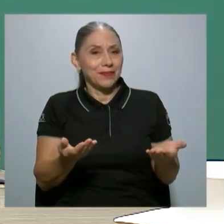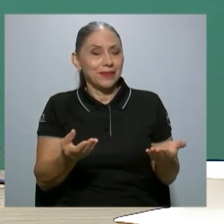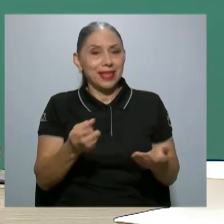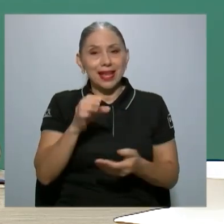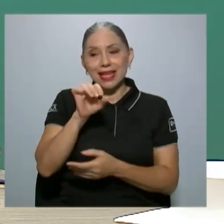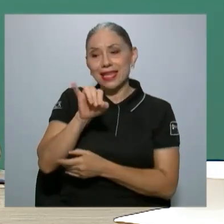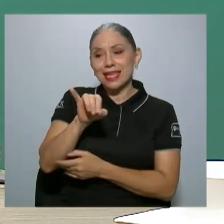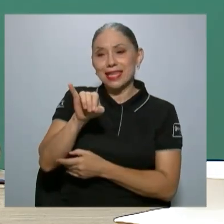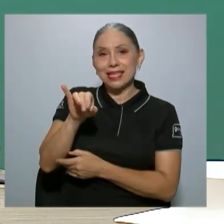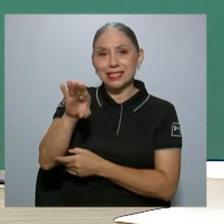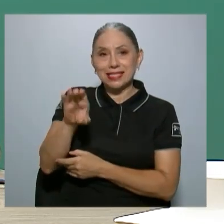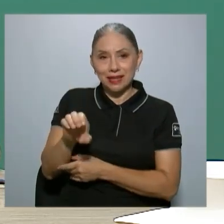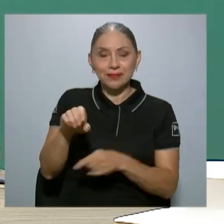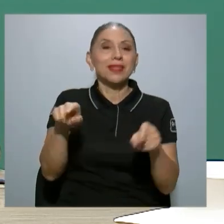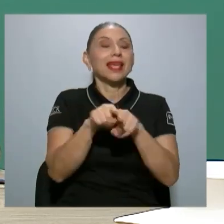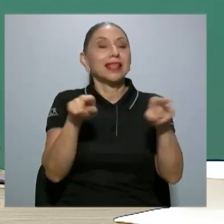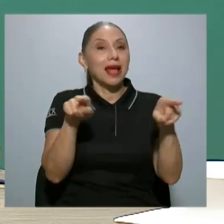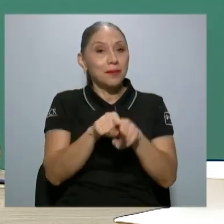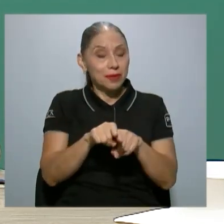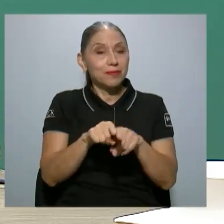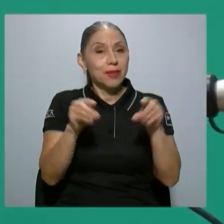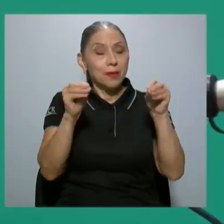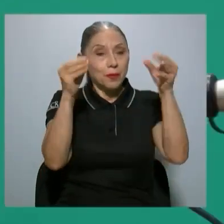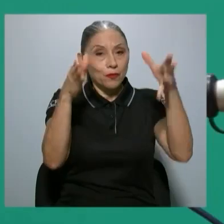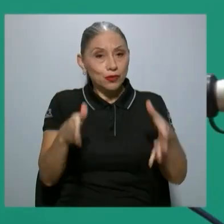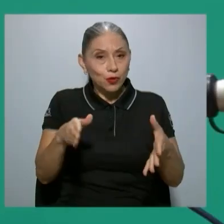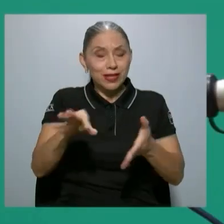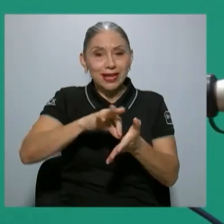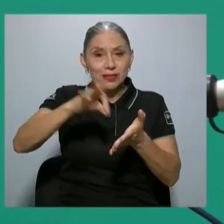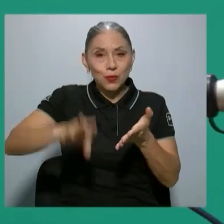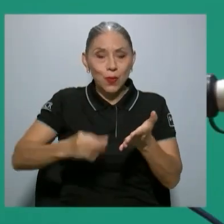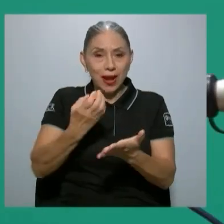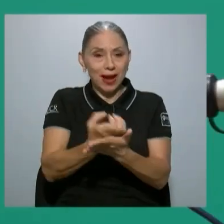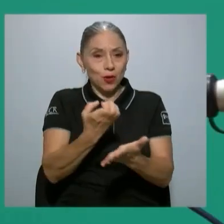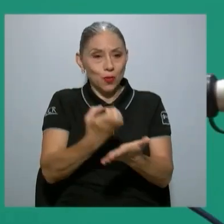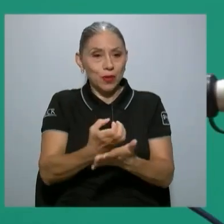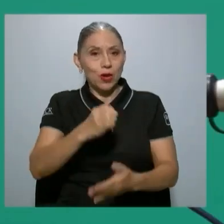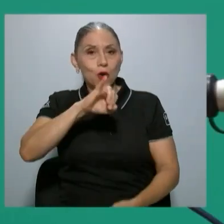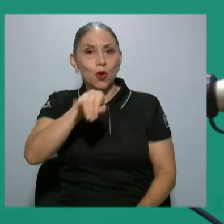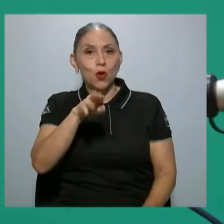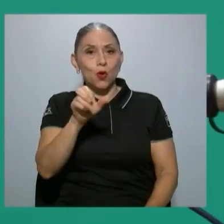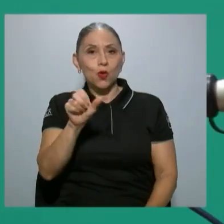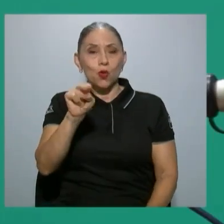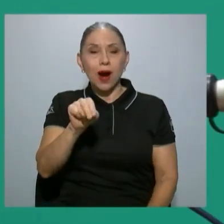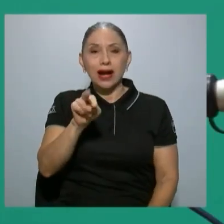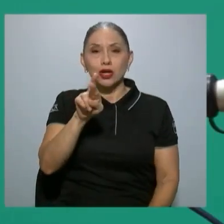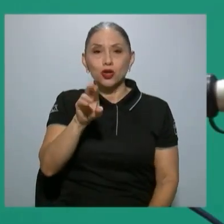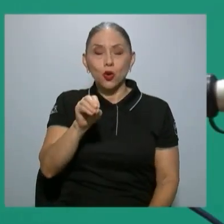IICE, quien también profesor de la Escuela de Economía, don Juan Robalino,